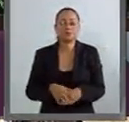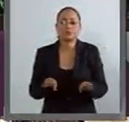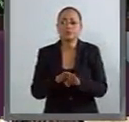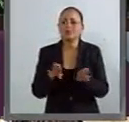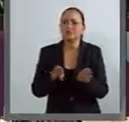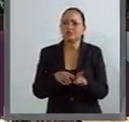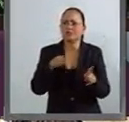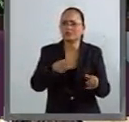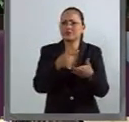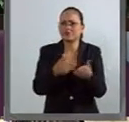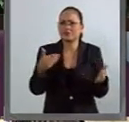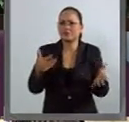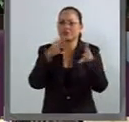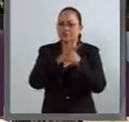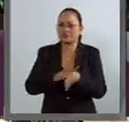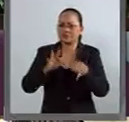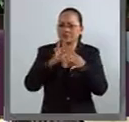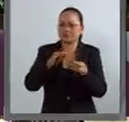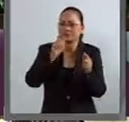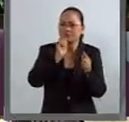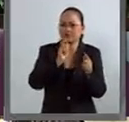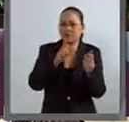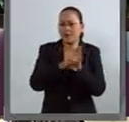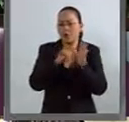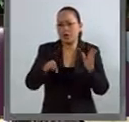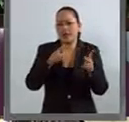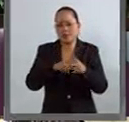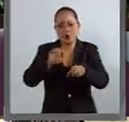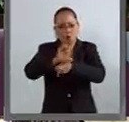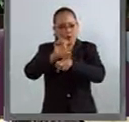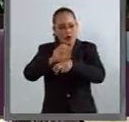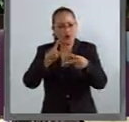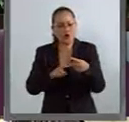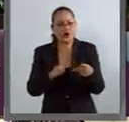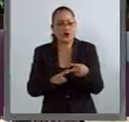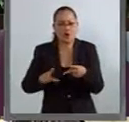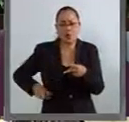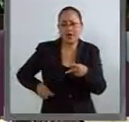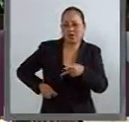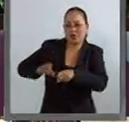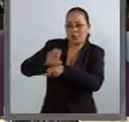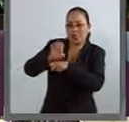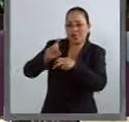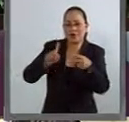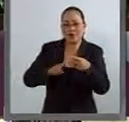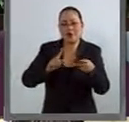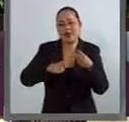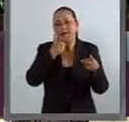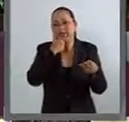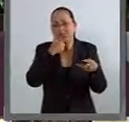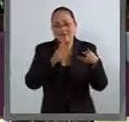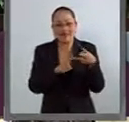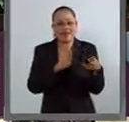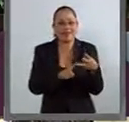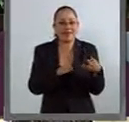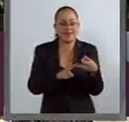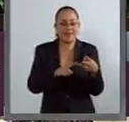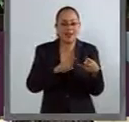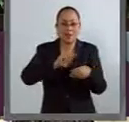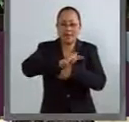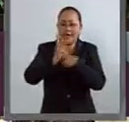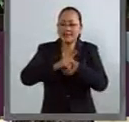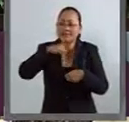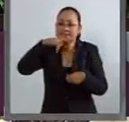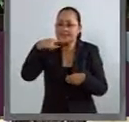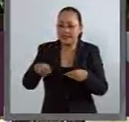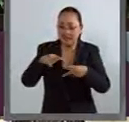marcado tendencia cuentas como la de Ecuador, la del gobierno de Ecuador, la de Reino Unido, la de Chile, que